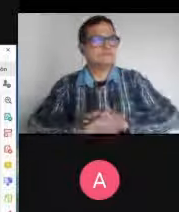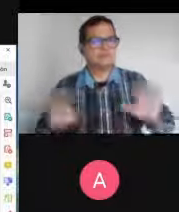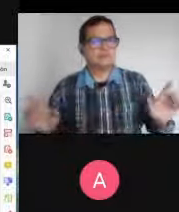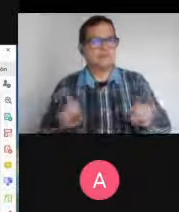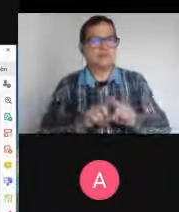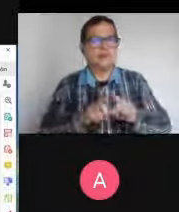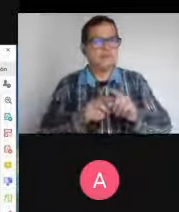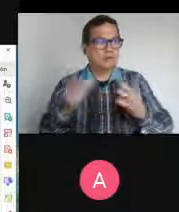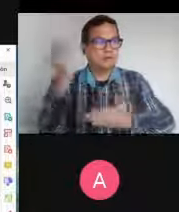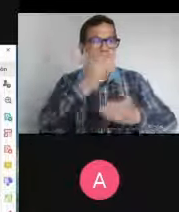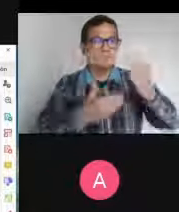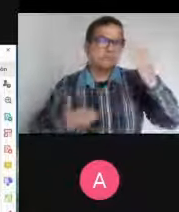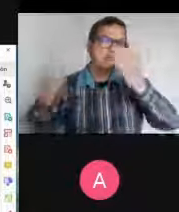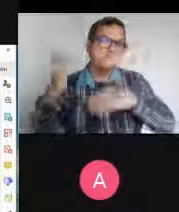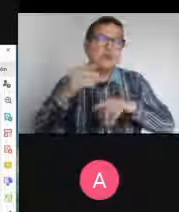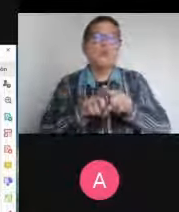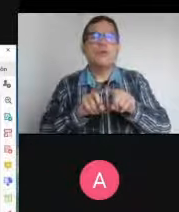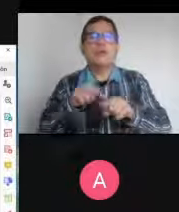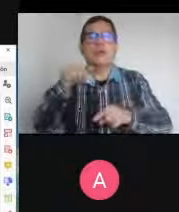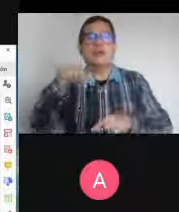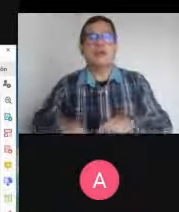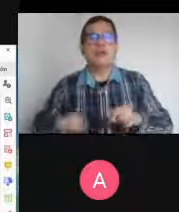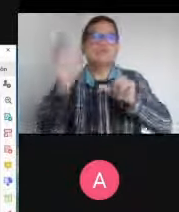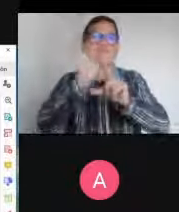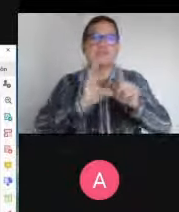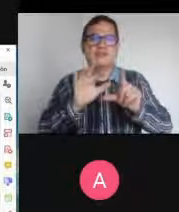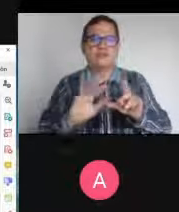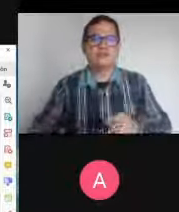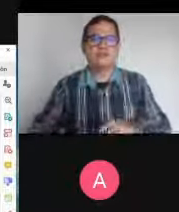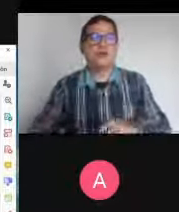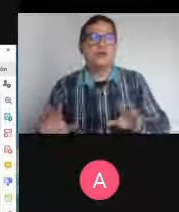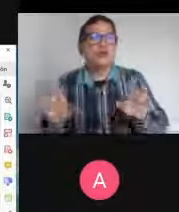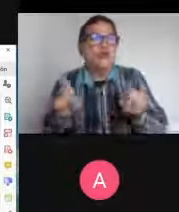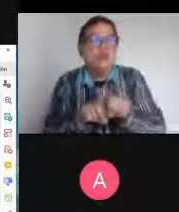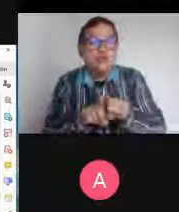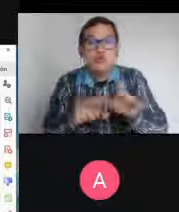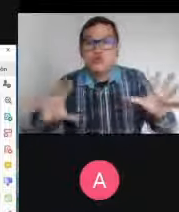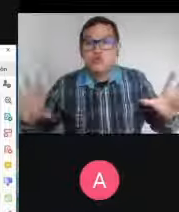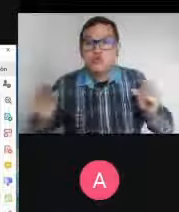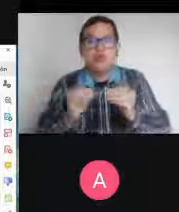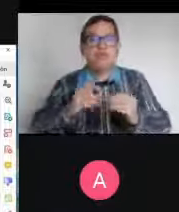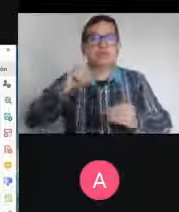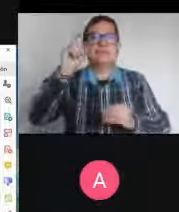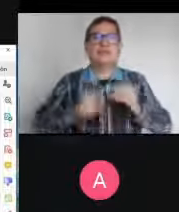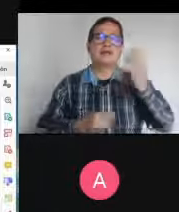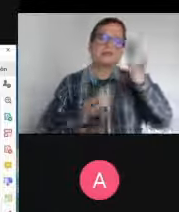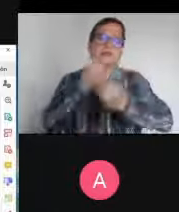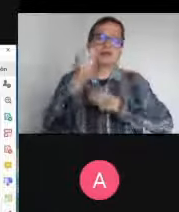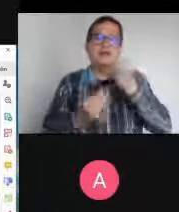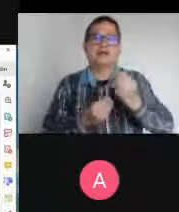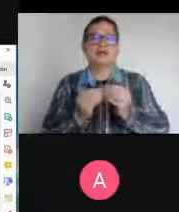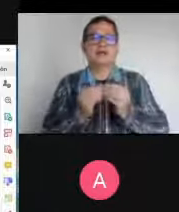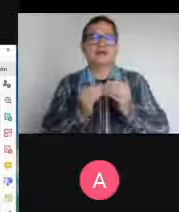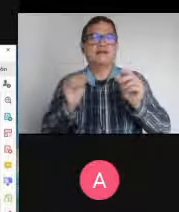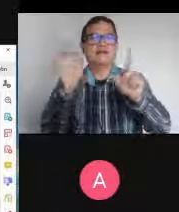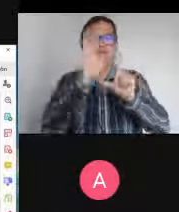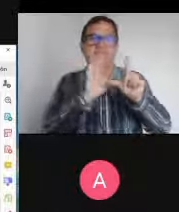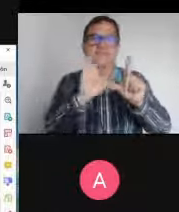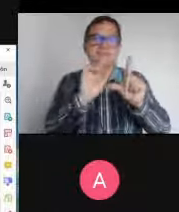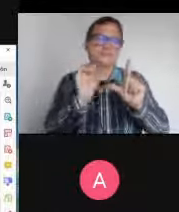sesión. Este video, pues, no, o sea, no de todos los montajes tienen que hacer video, no, solamente el que especifican acá. Entonces